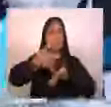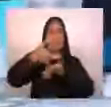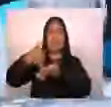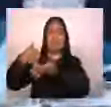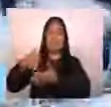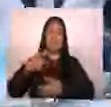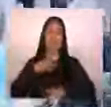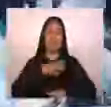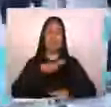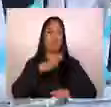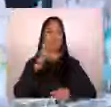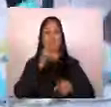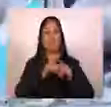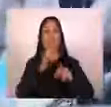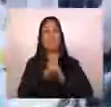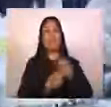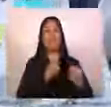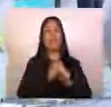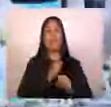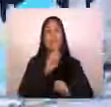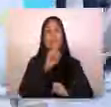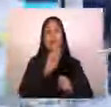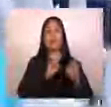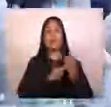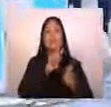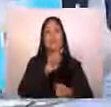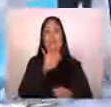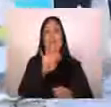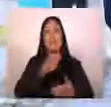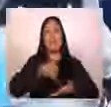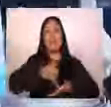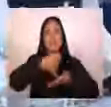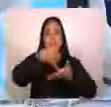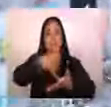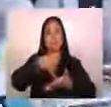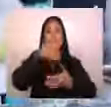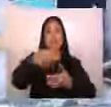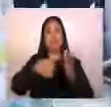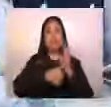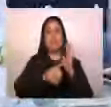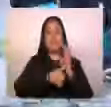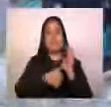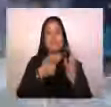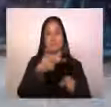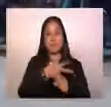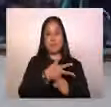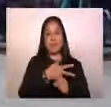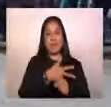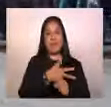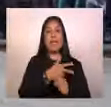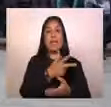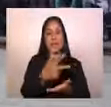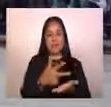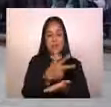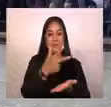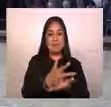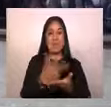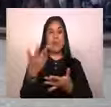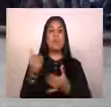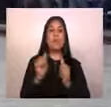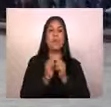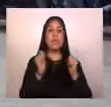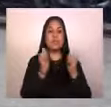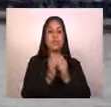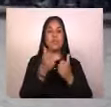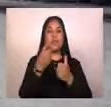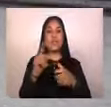reconocimientos obtenidos. En el año 2024 ha sido reconocida por la Municipalidad Capitalina, por la Asociación de